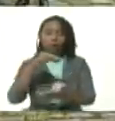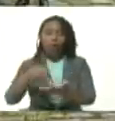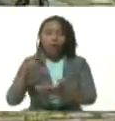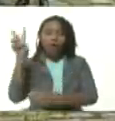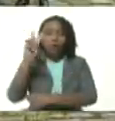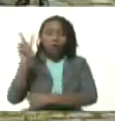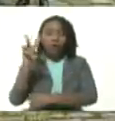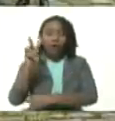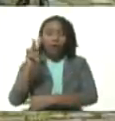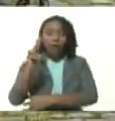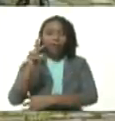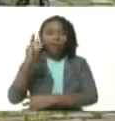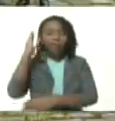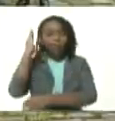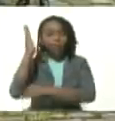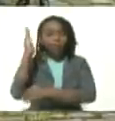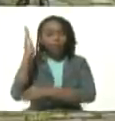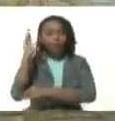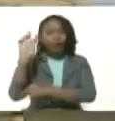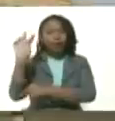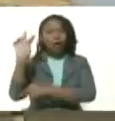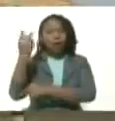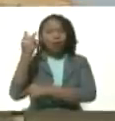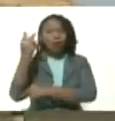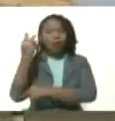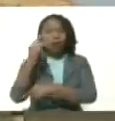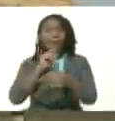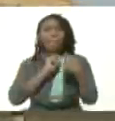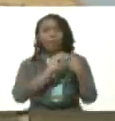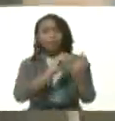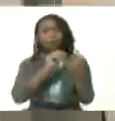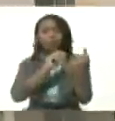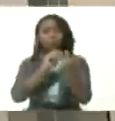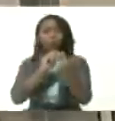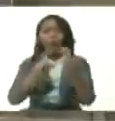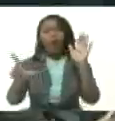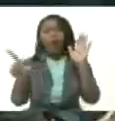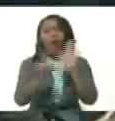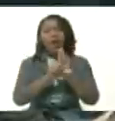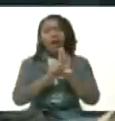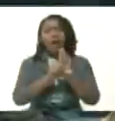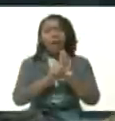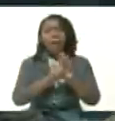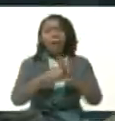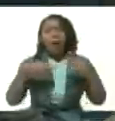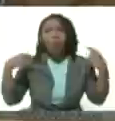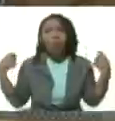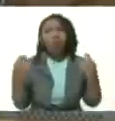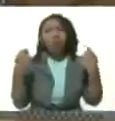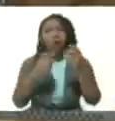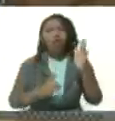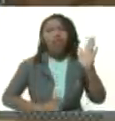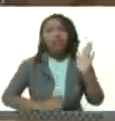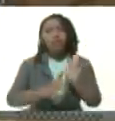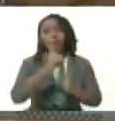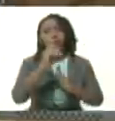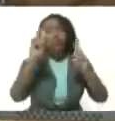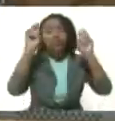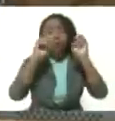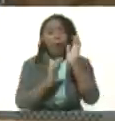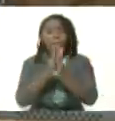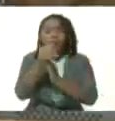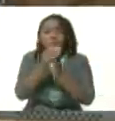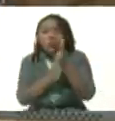ha sancionado en segunda discusión la ley para el fomento y el desarrollo de nuevos